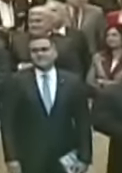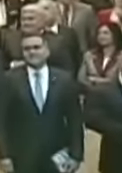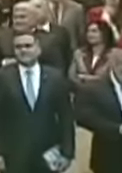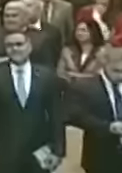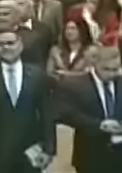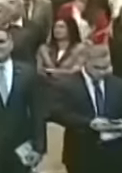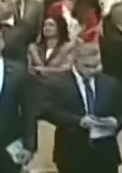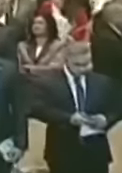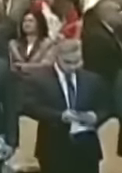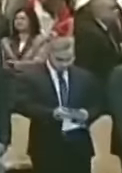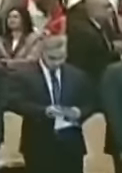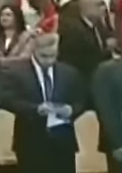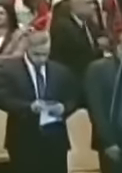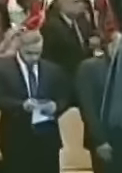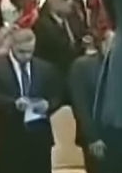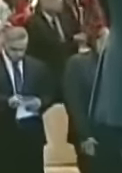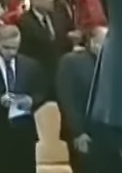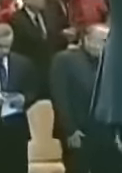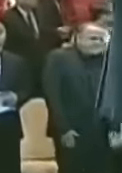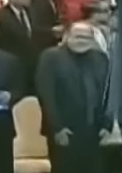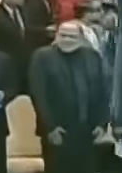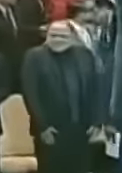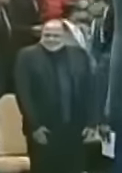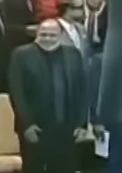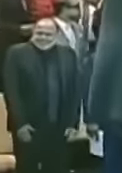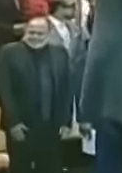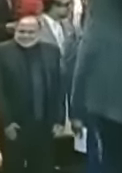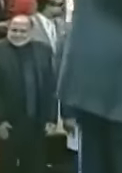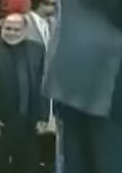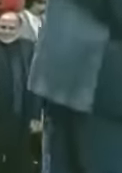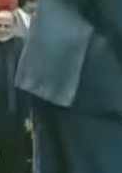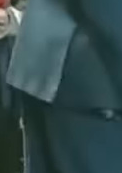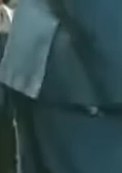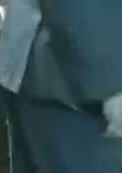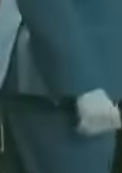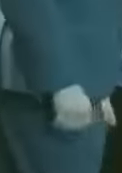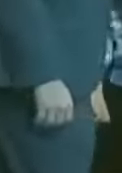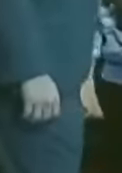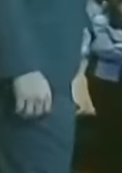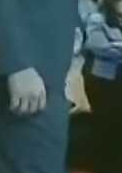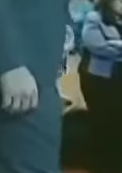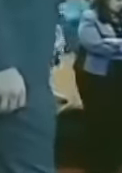Nuestro territorio es nuestro, amigo mío, no nos lo van a insultar.